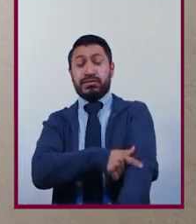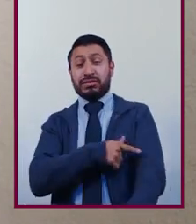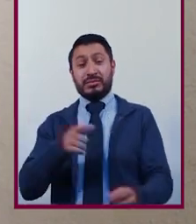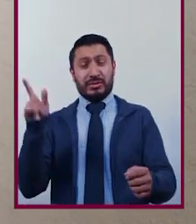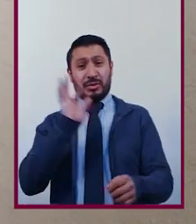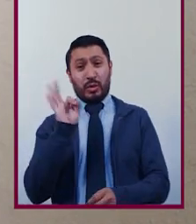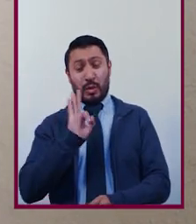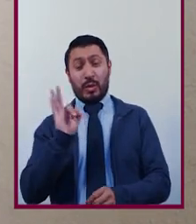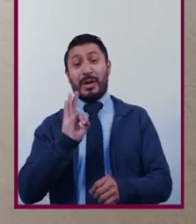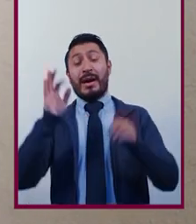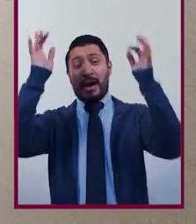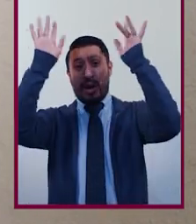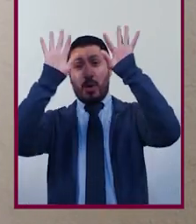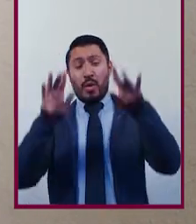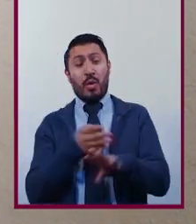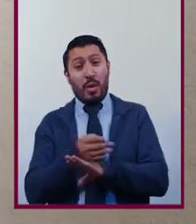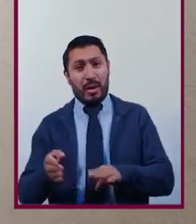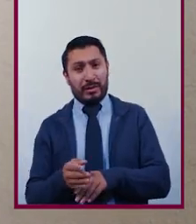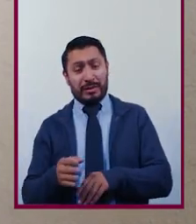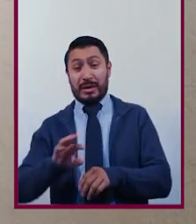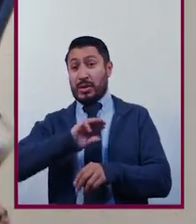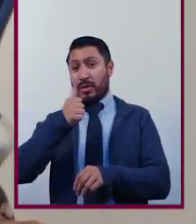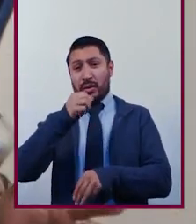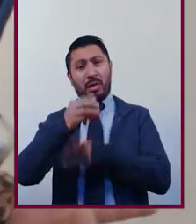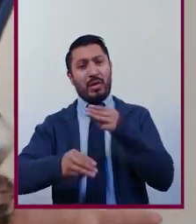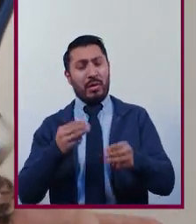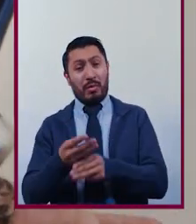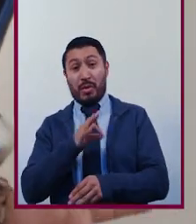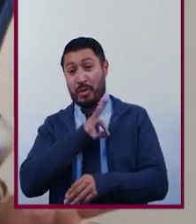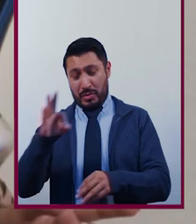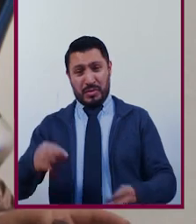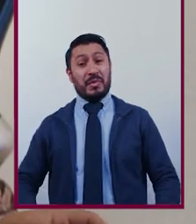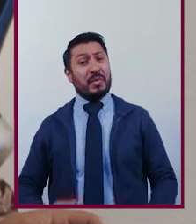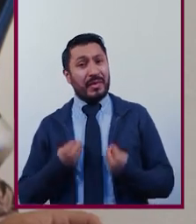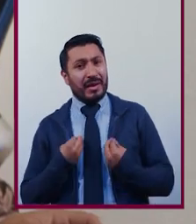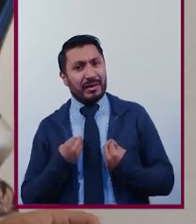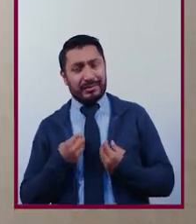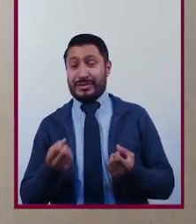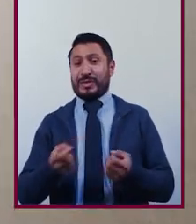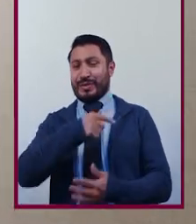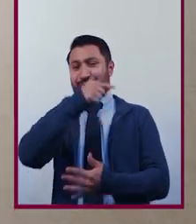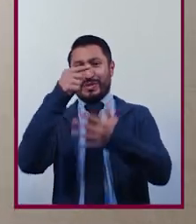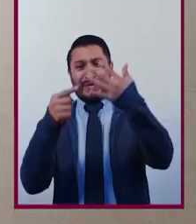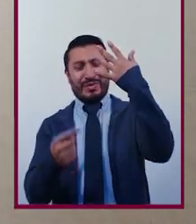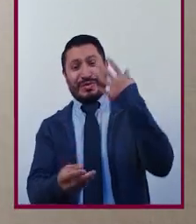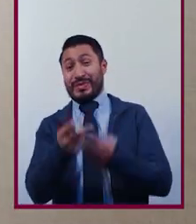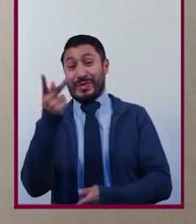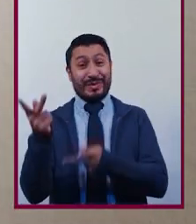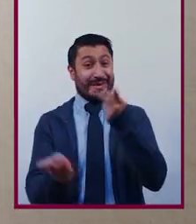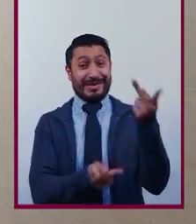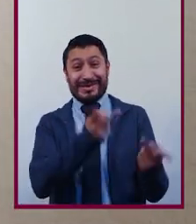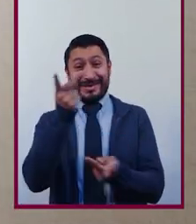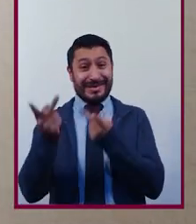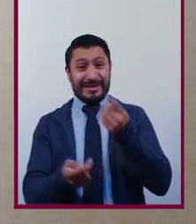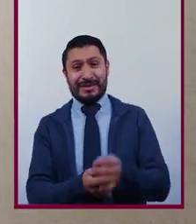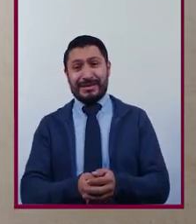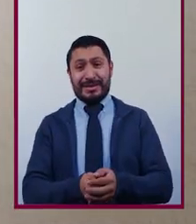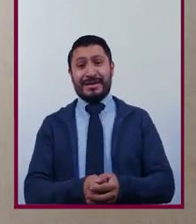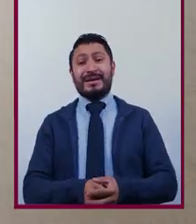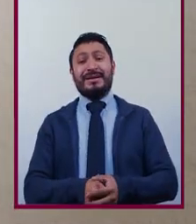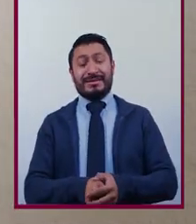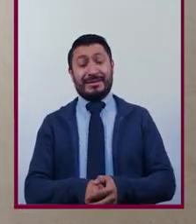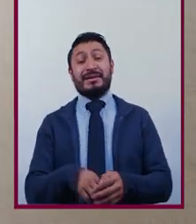invierno, ¿es posible la vida en otros planetas? ¡Qué preguntas!, ¿no? Hasta da vértigo